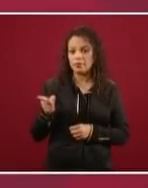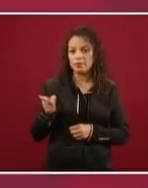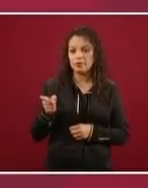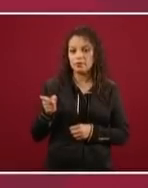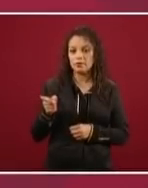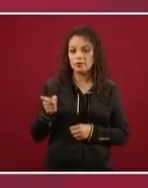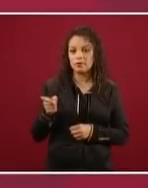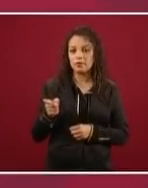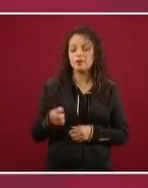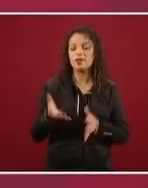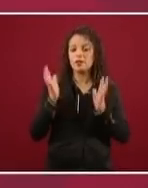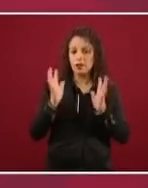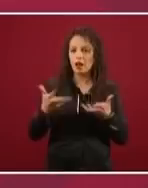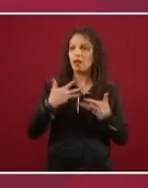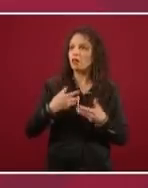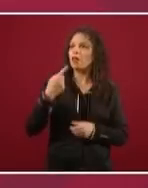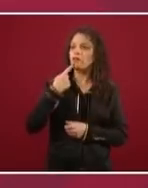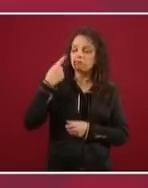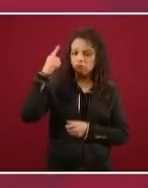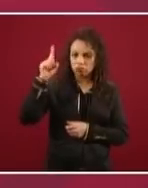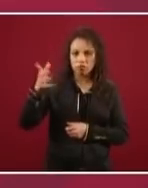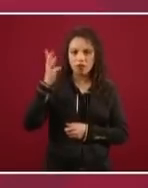ya está la denuncia